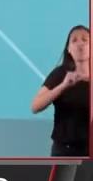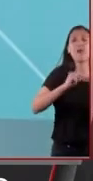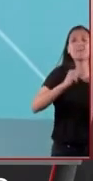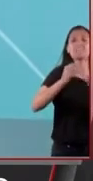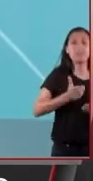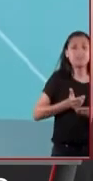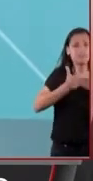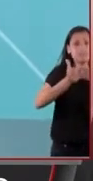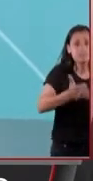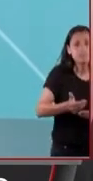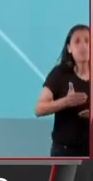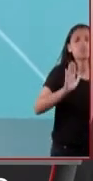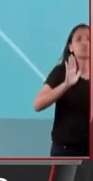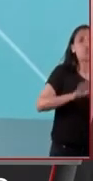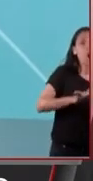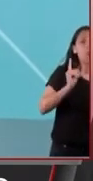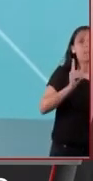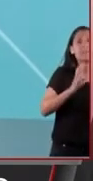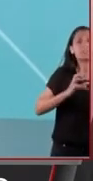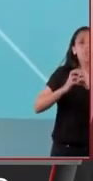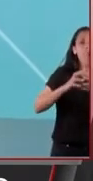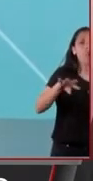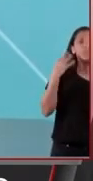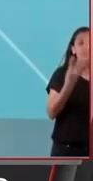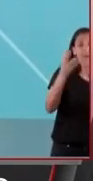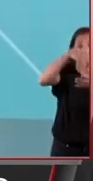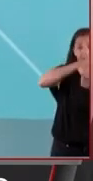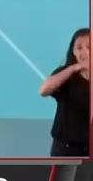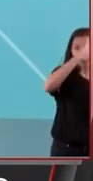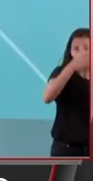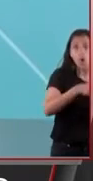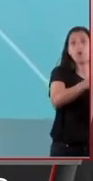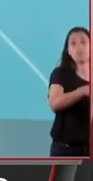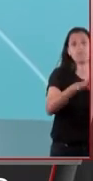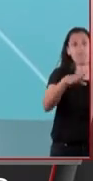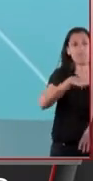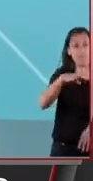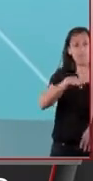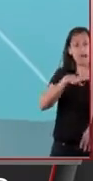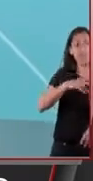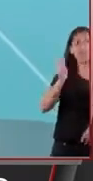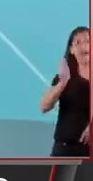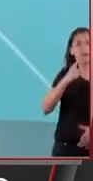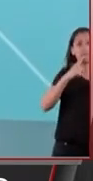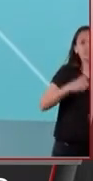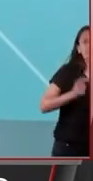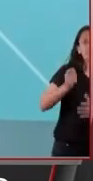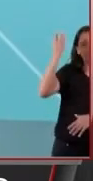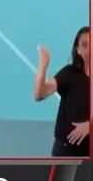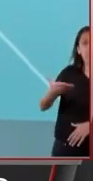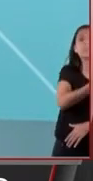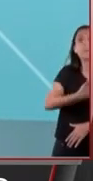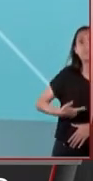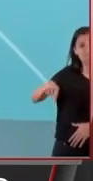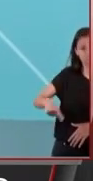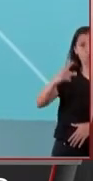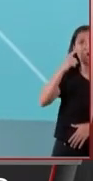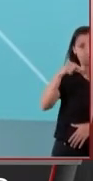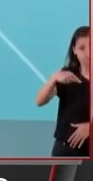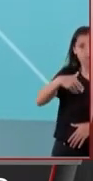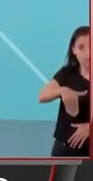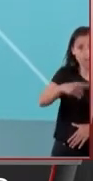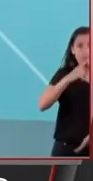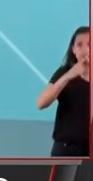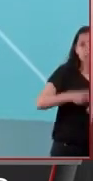ejercicio de su cargo por un cuarto periodo, evento taxativamente prohibido por la norma. Esto es lo que se ha presentado y es